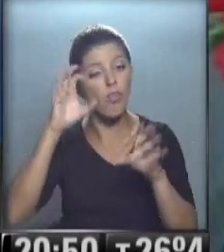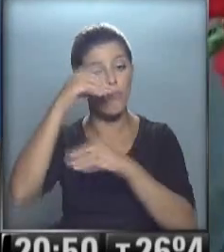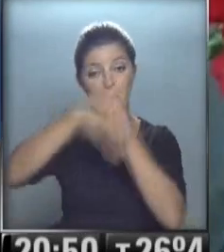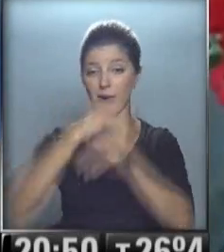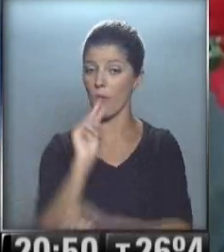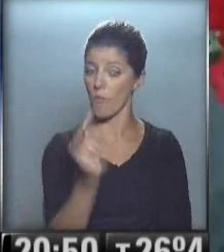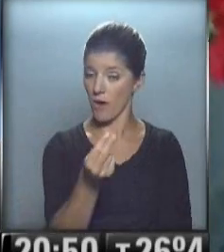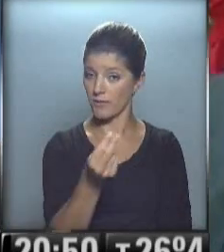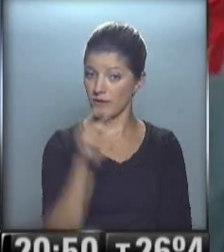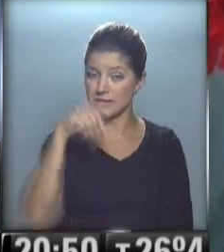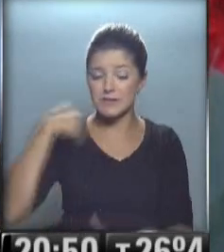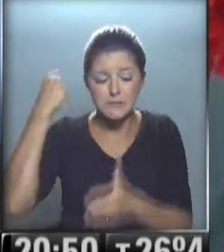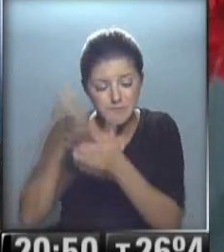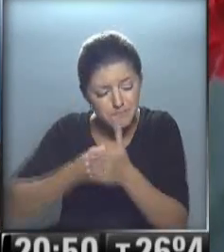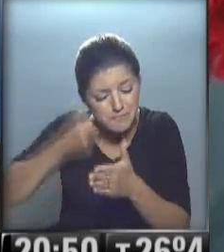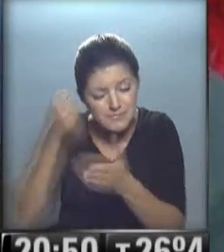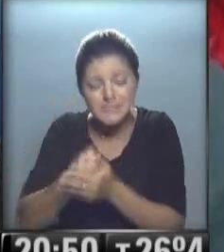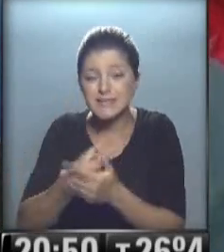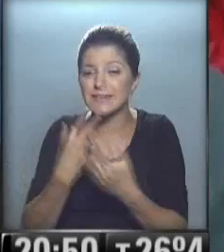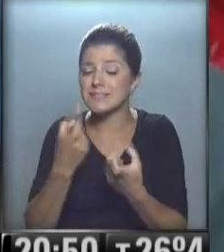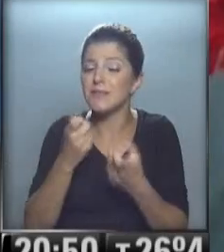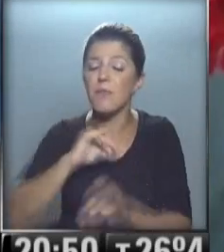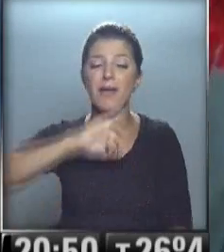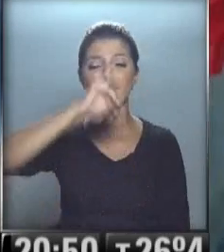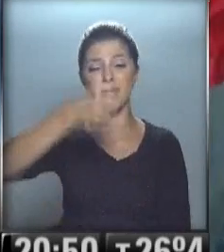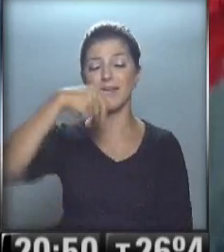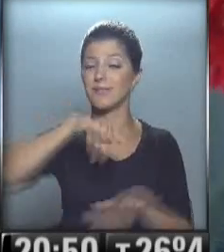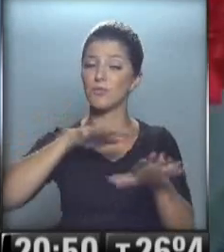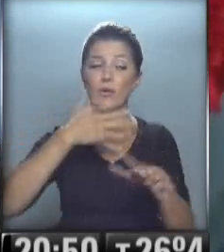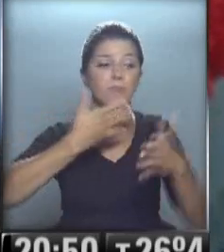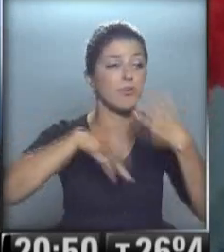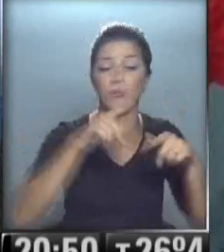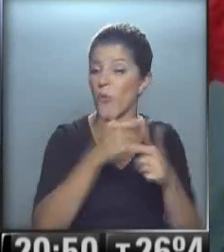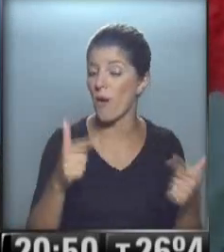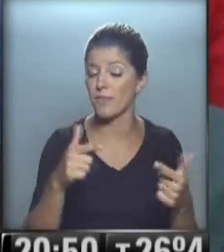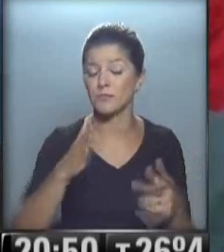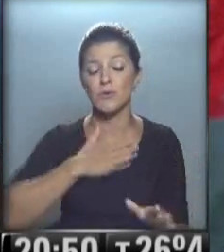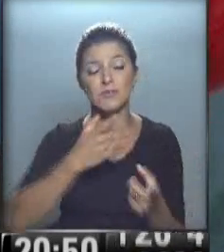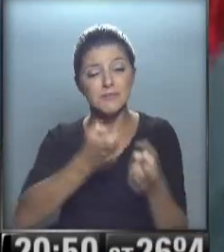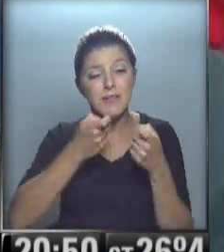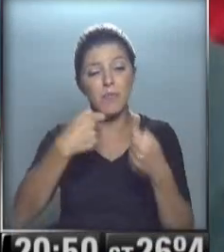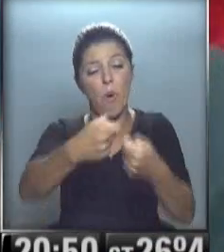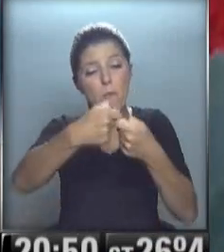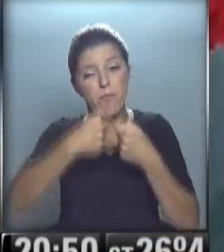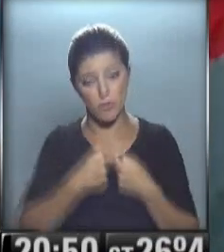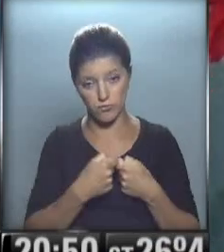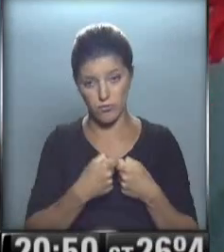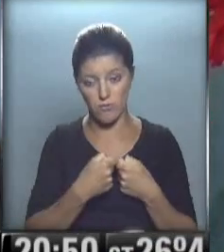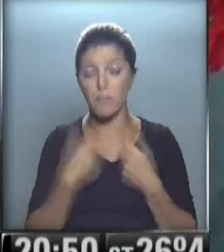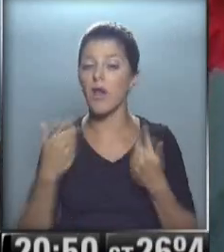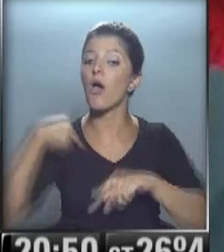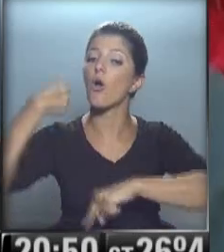El esfuerzo enorme que conlleva aceptar lo inexplicable. Necesitamos el aliento de ellos para